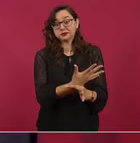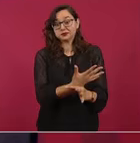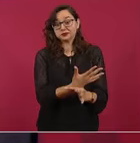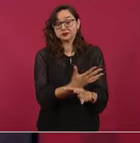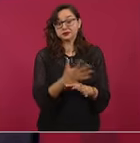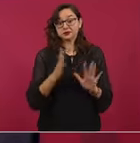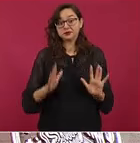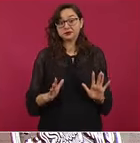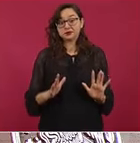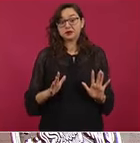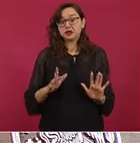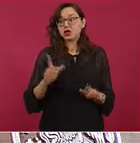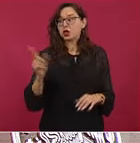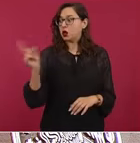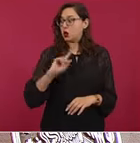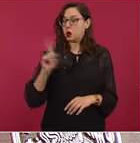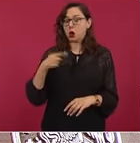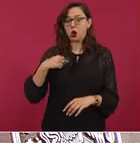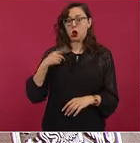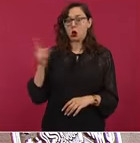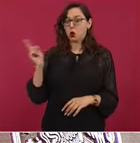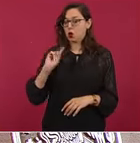publicación, ese mensaje,